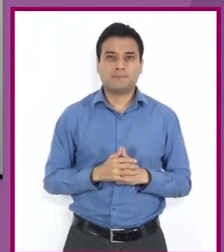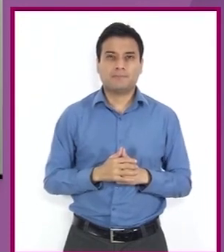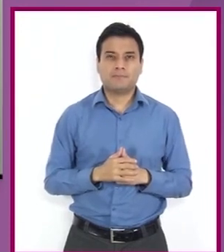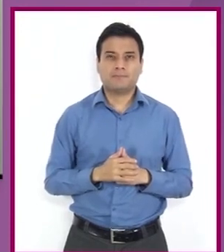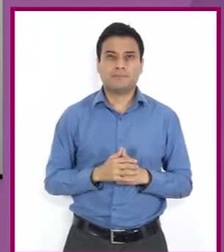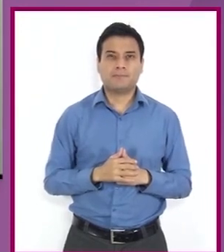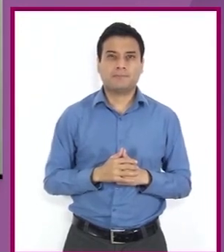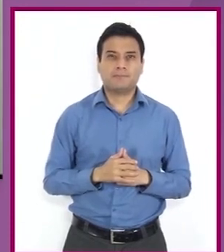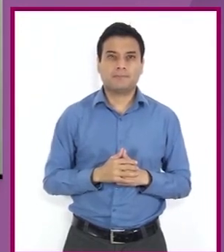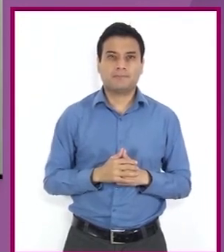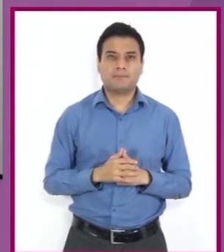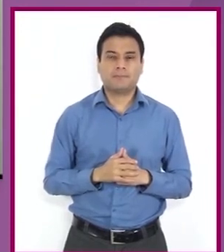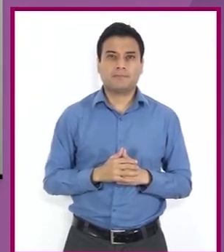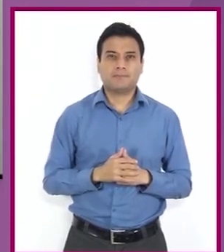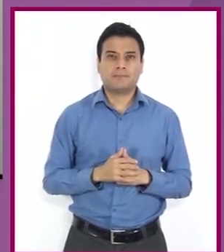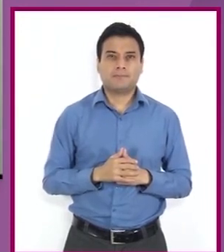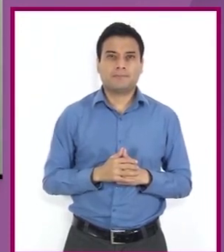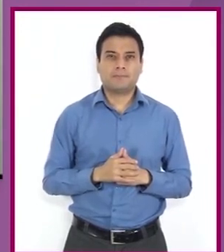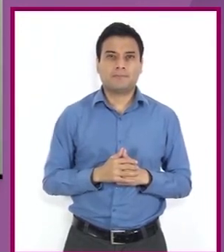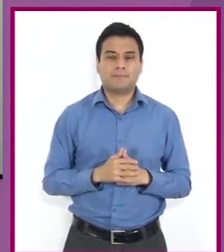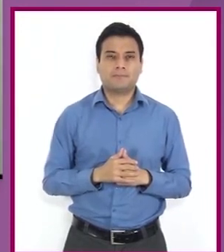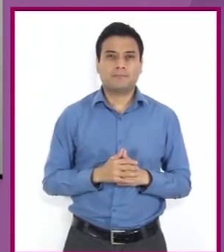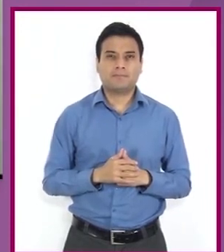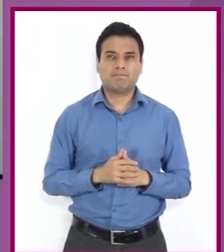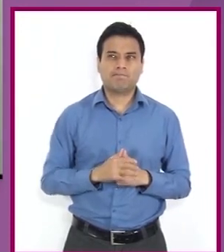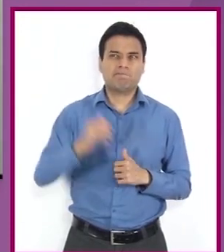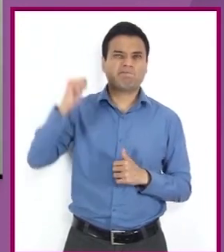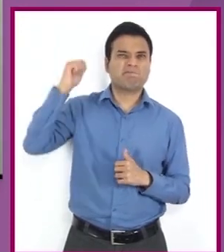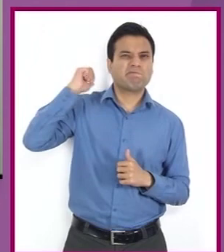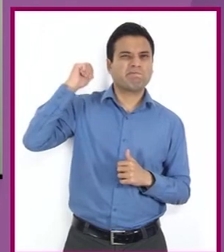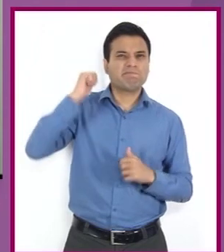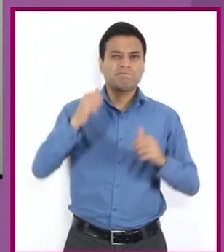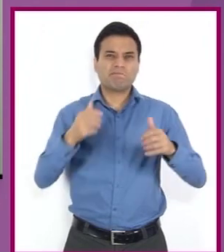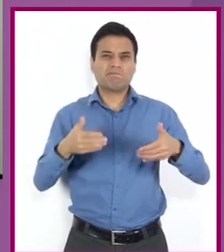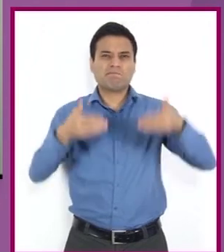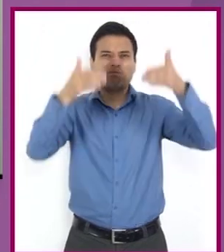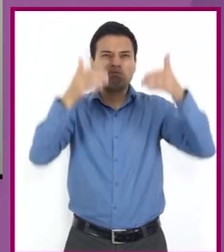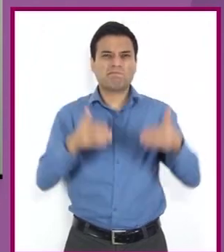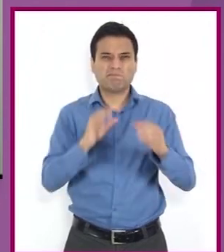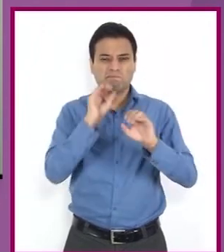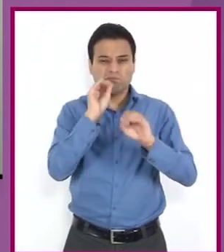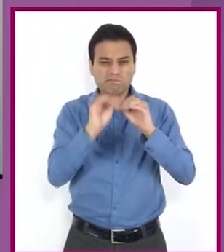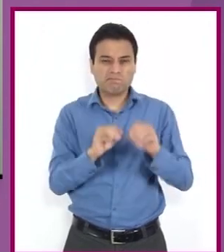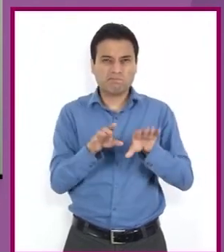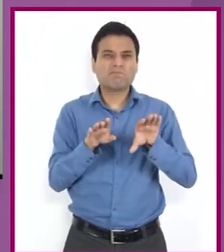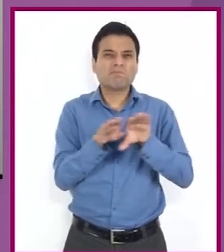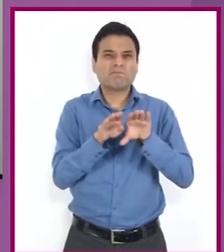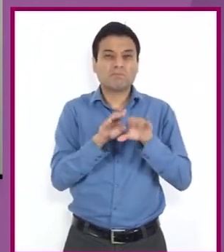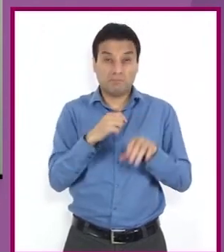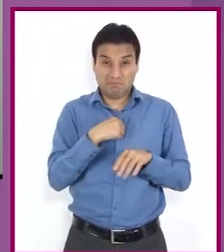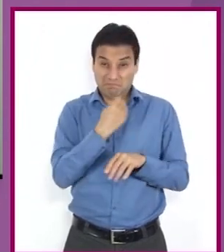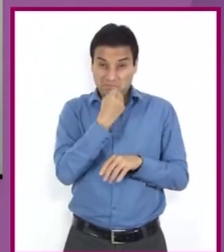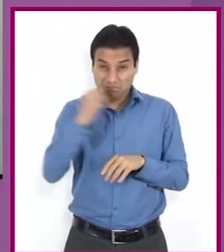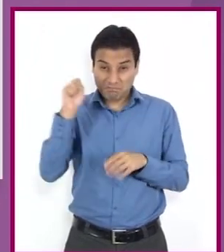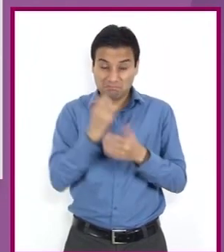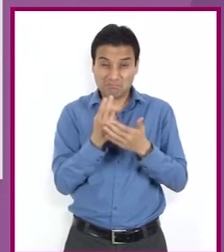¿De qué manera hacer el fondo de cada escena en la viñeta si no poseo grandes habilidades en el arte del dibujo?